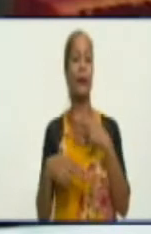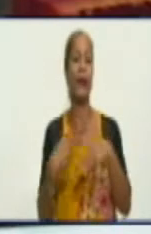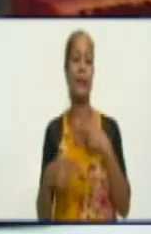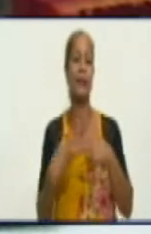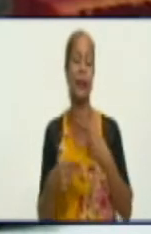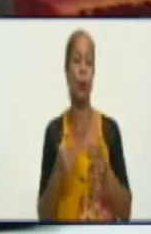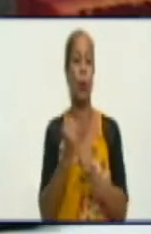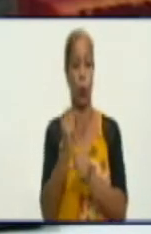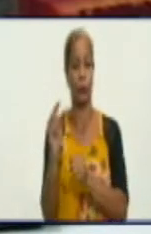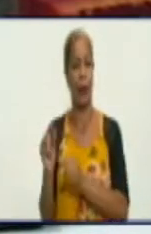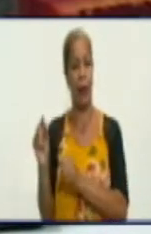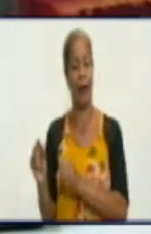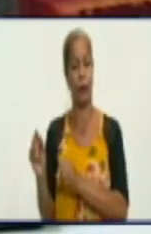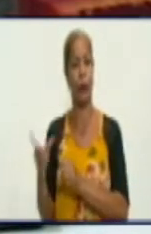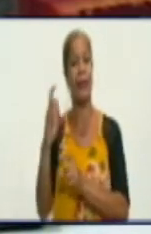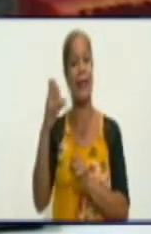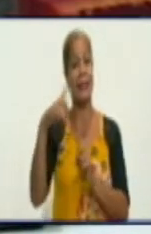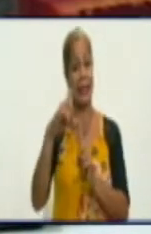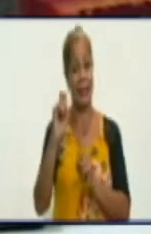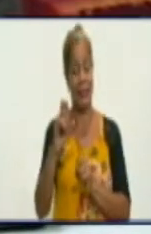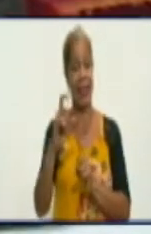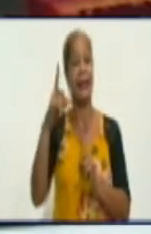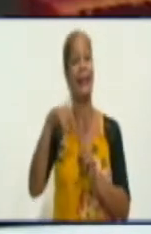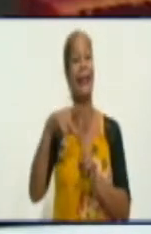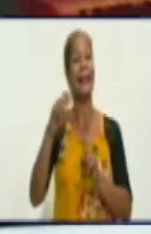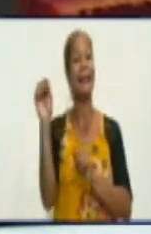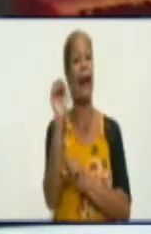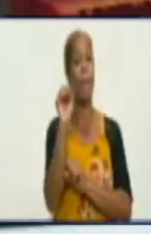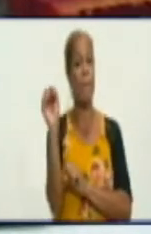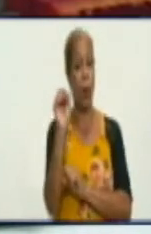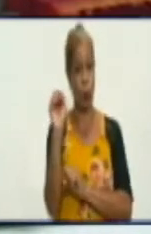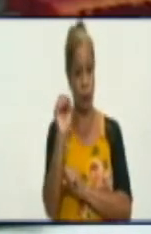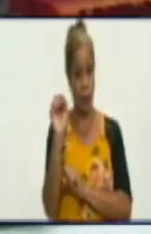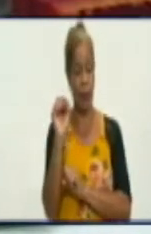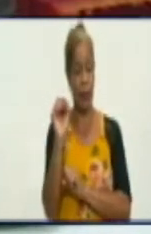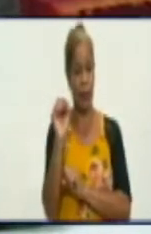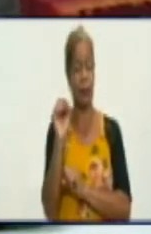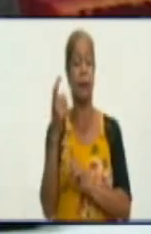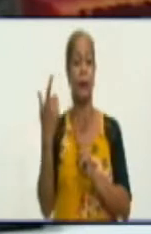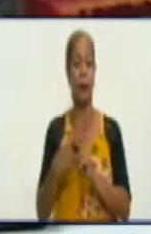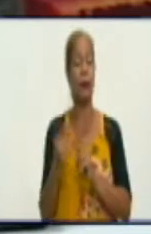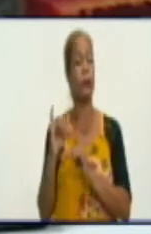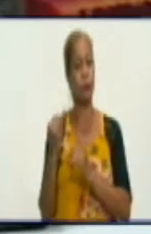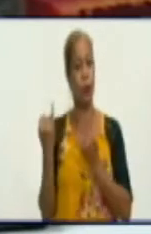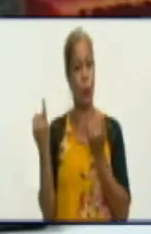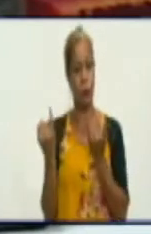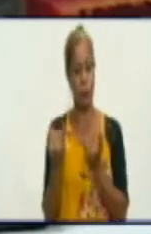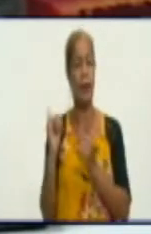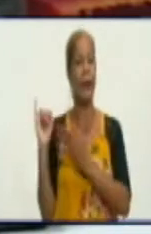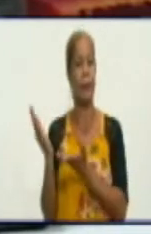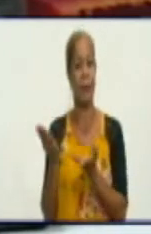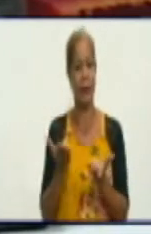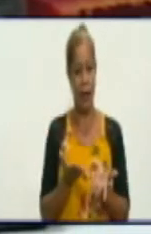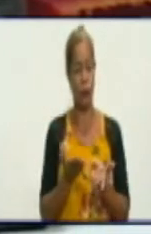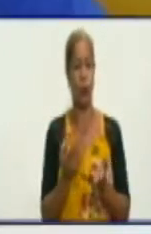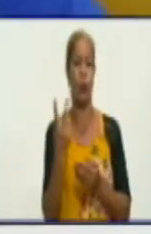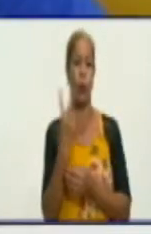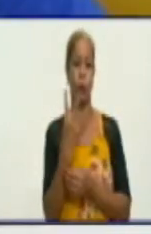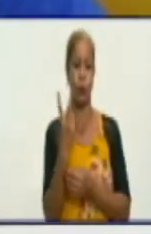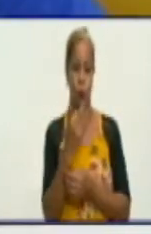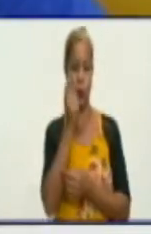trabajadores del sindicato del transporte. Y voy a estar conversando también, nos acompaña hoy en estudio su secretario general,